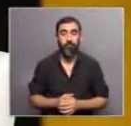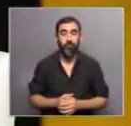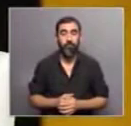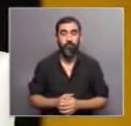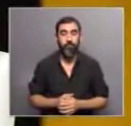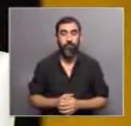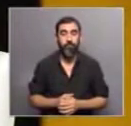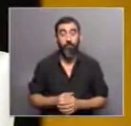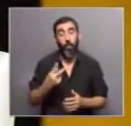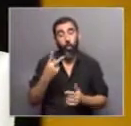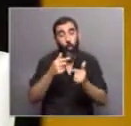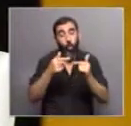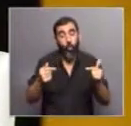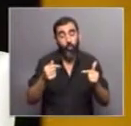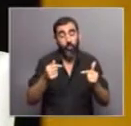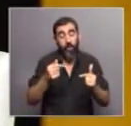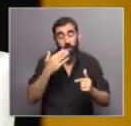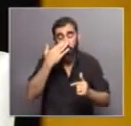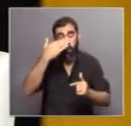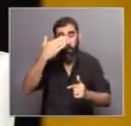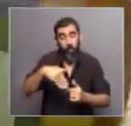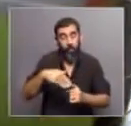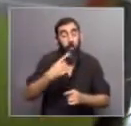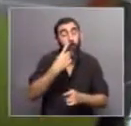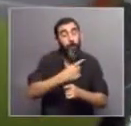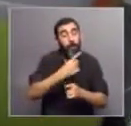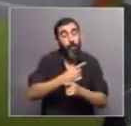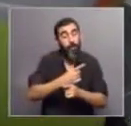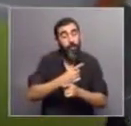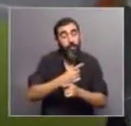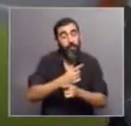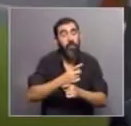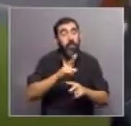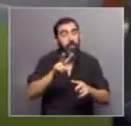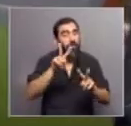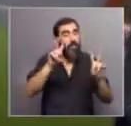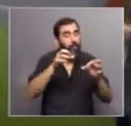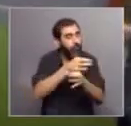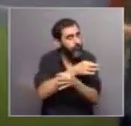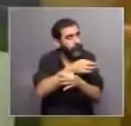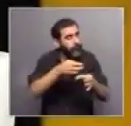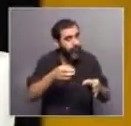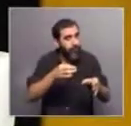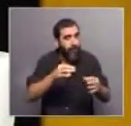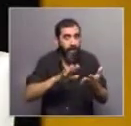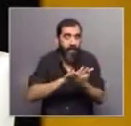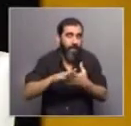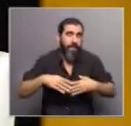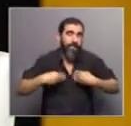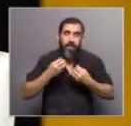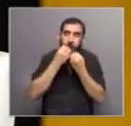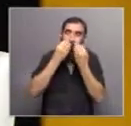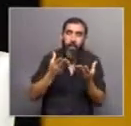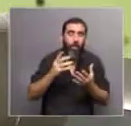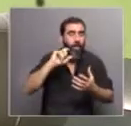Bueno, simplemente dos cosas para despedirte, Alexandra. Una es que más allá de su baja eficiencia, nada va a reemplazar la sensación de calidez,